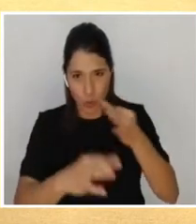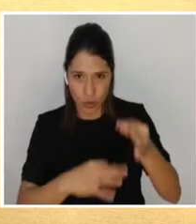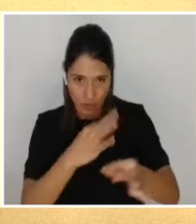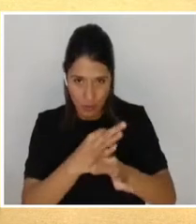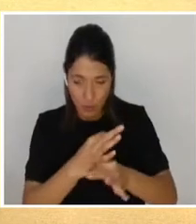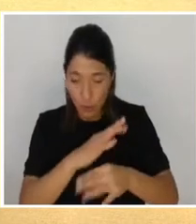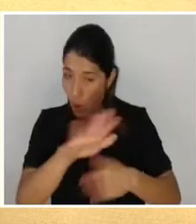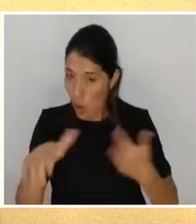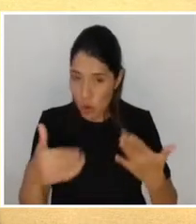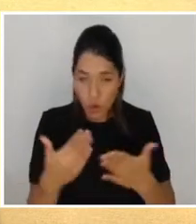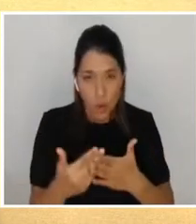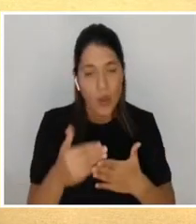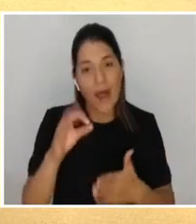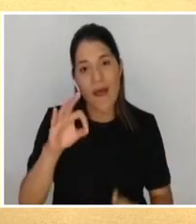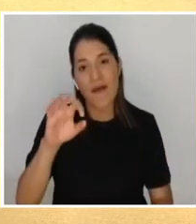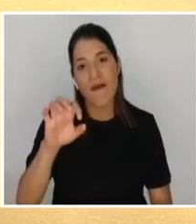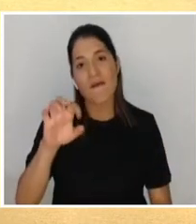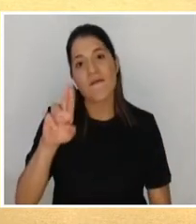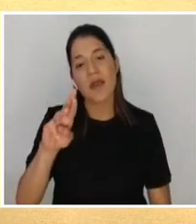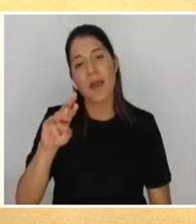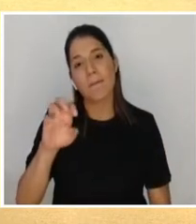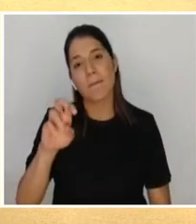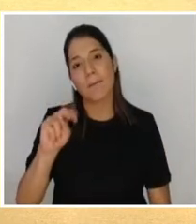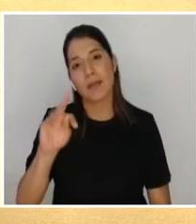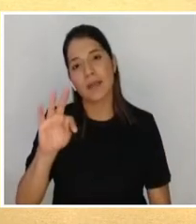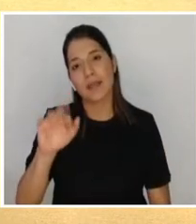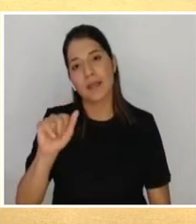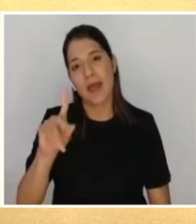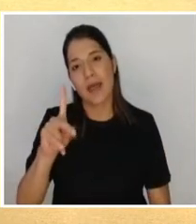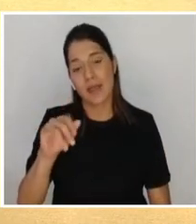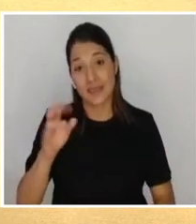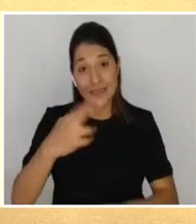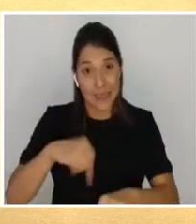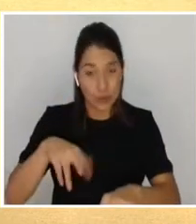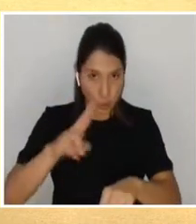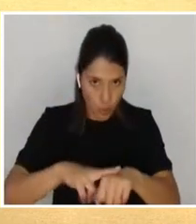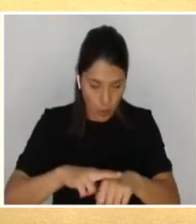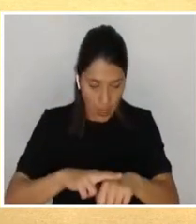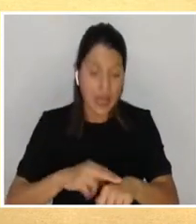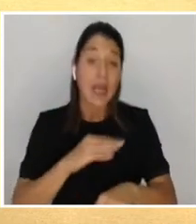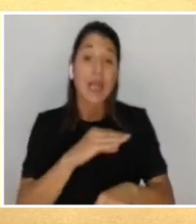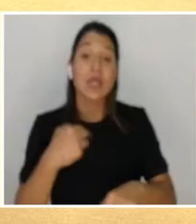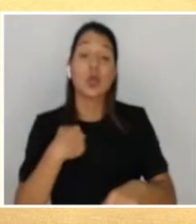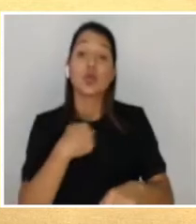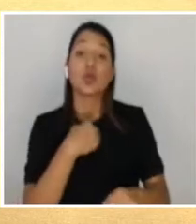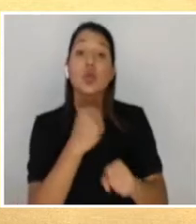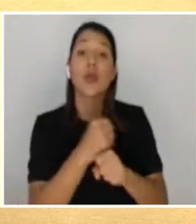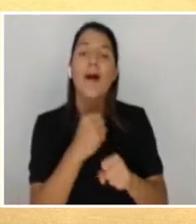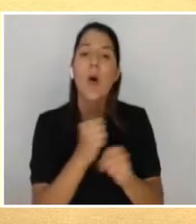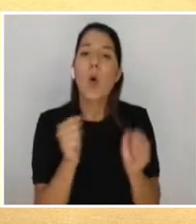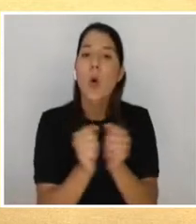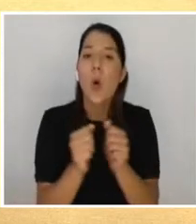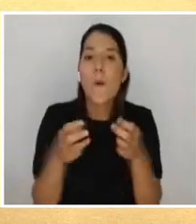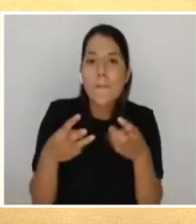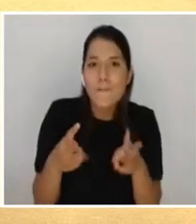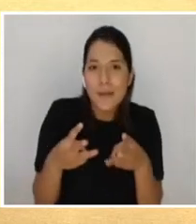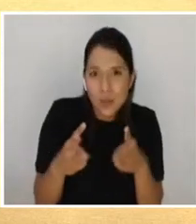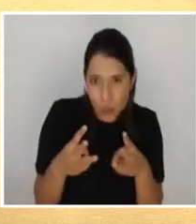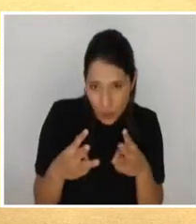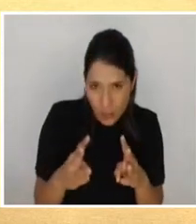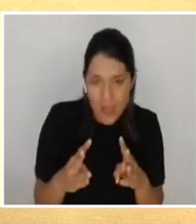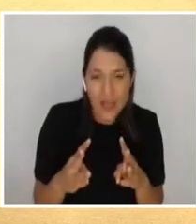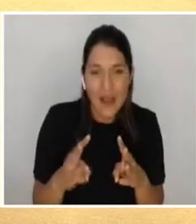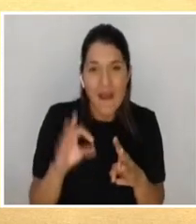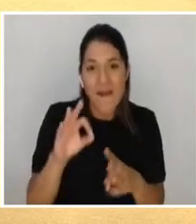100% naturales y nosotros trabajamos con métodos de fermentación métodos de fermentación